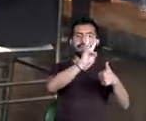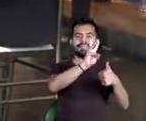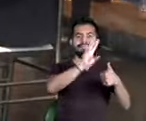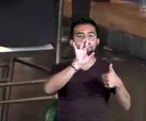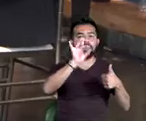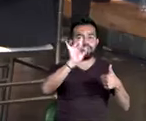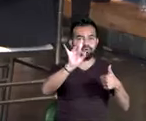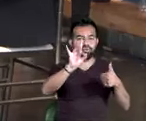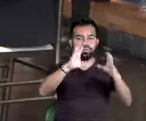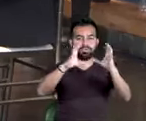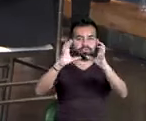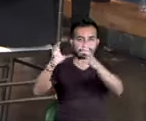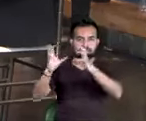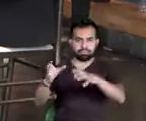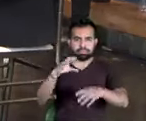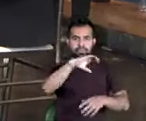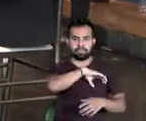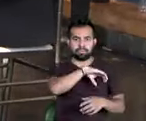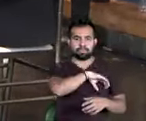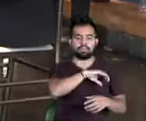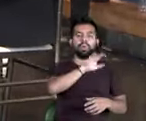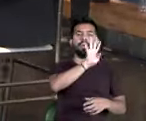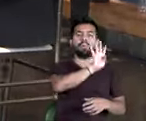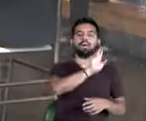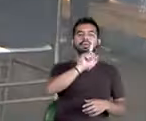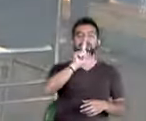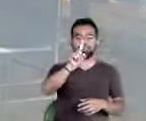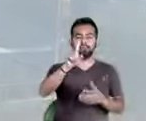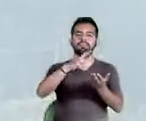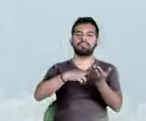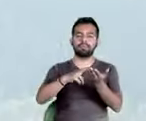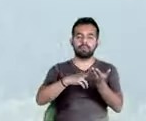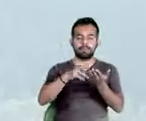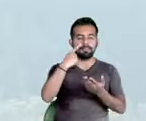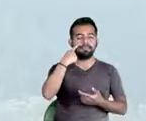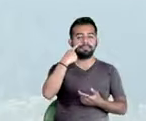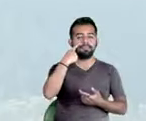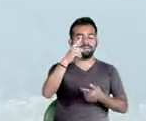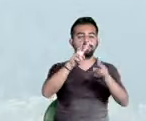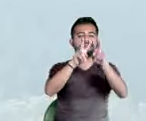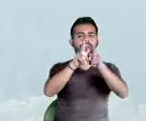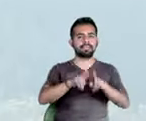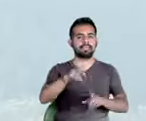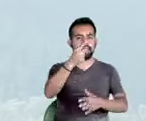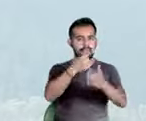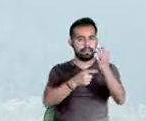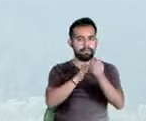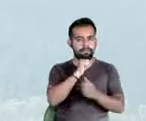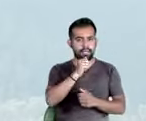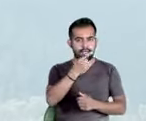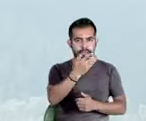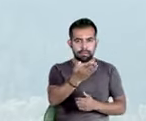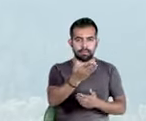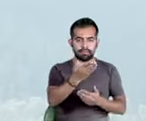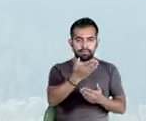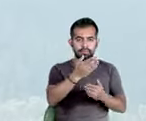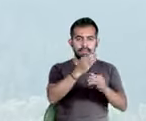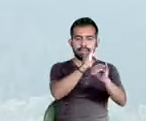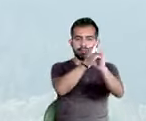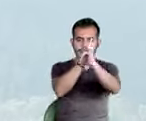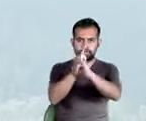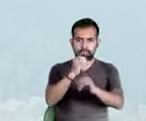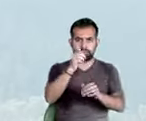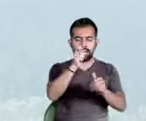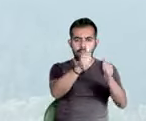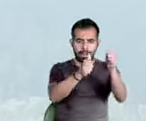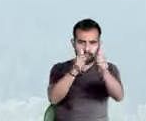municipio de Quito, 41 reuniones hemos tenido para verificar qué es lo que pasa con 41 de esas 68 entidades. Entienden ustedes que